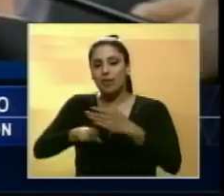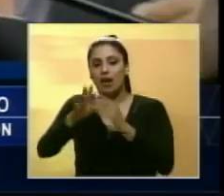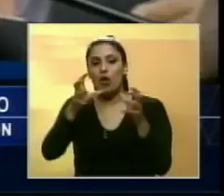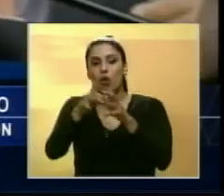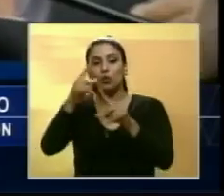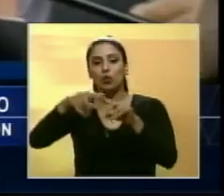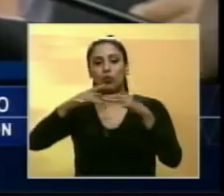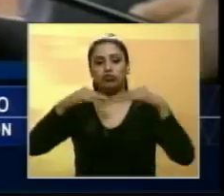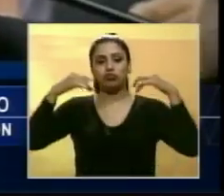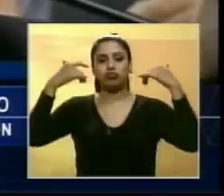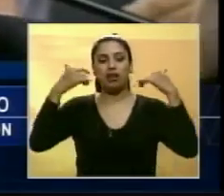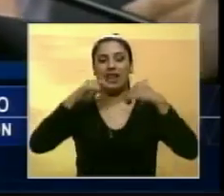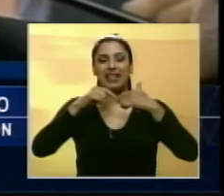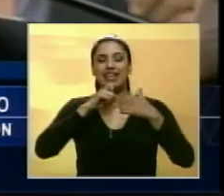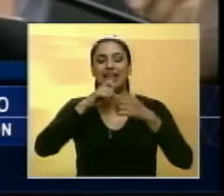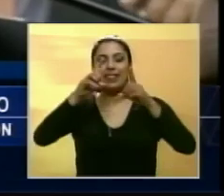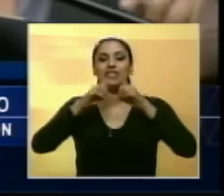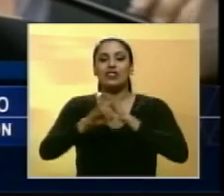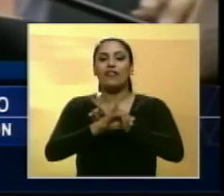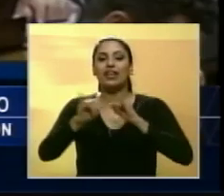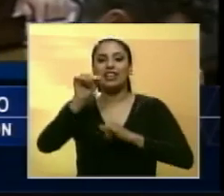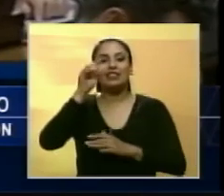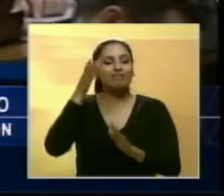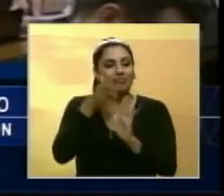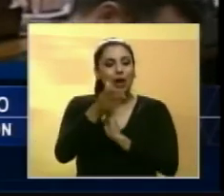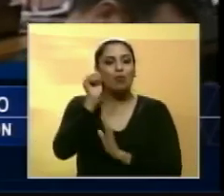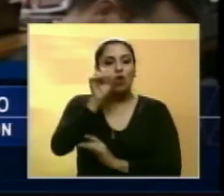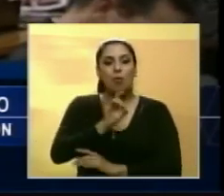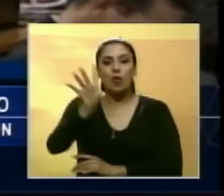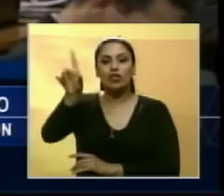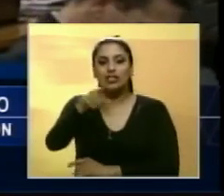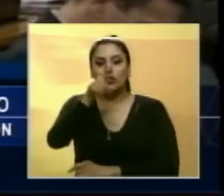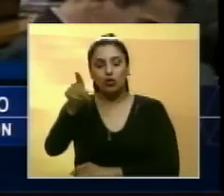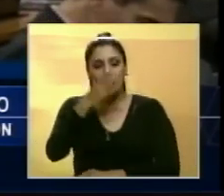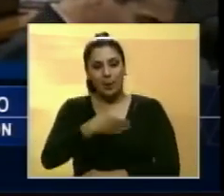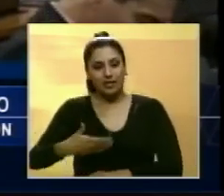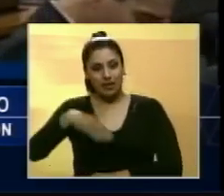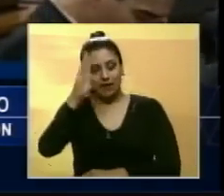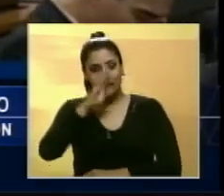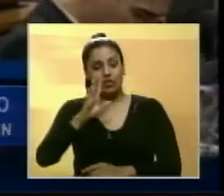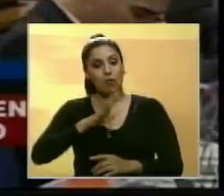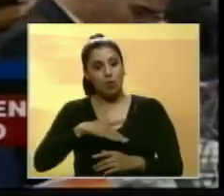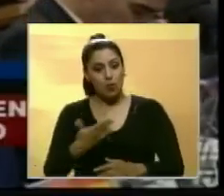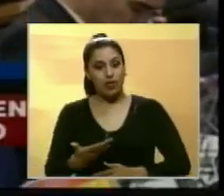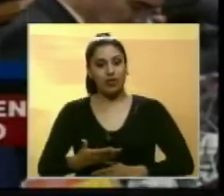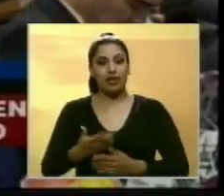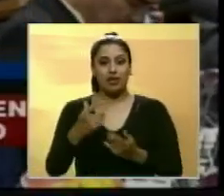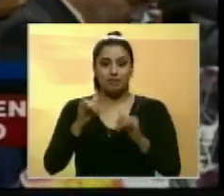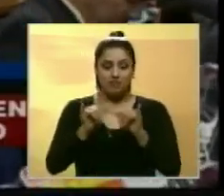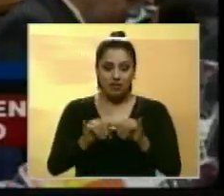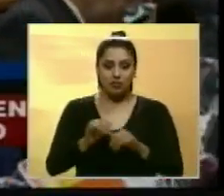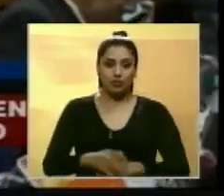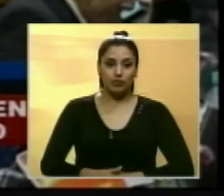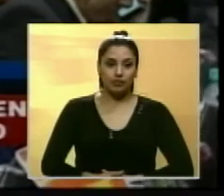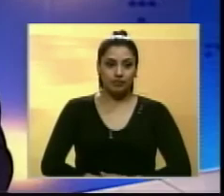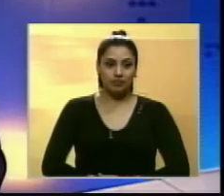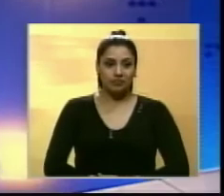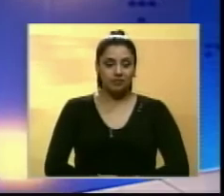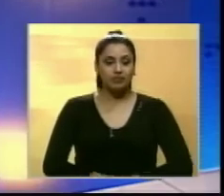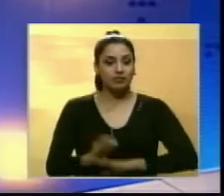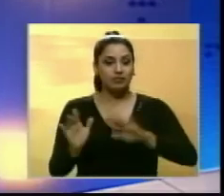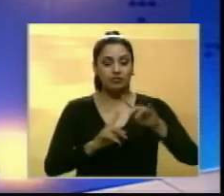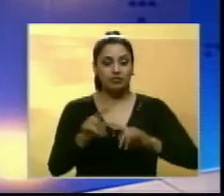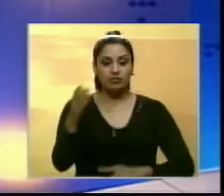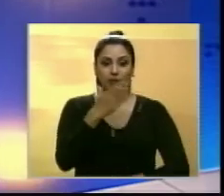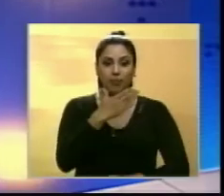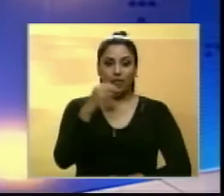del Senado, quienes tomarán la decisión final sobre el destino de la mandataria y su posible destitución del cargo. Y